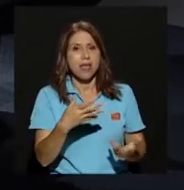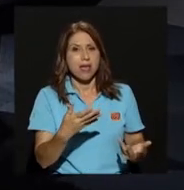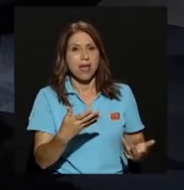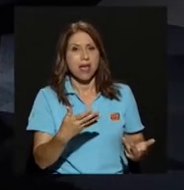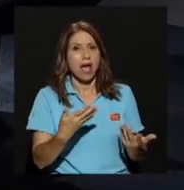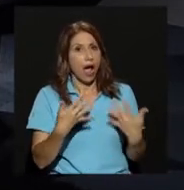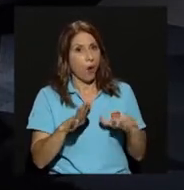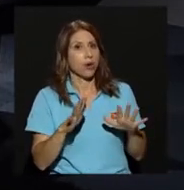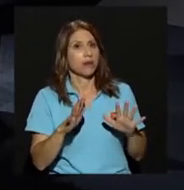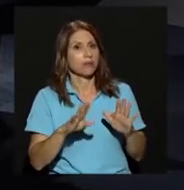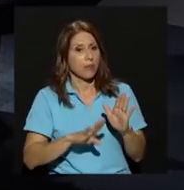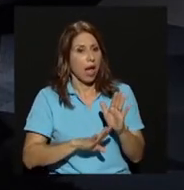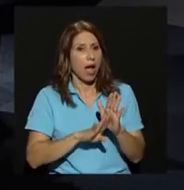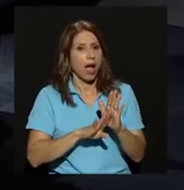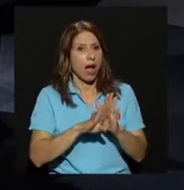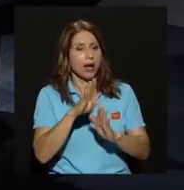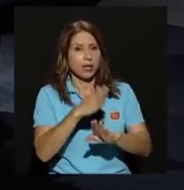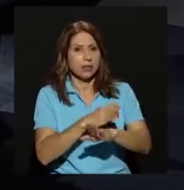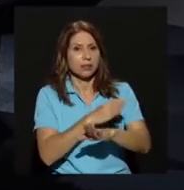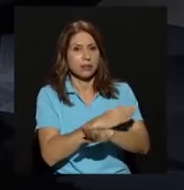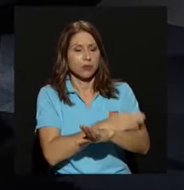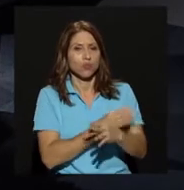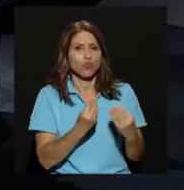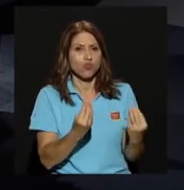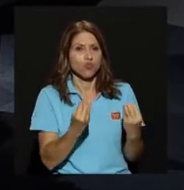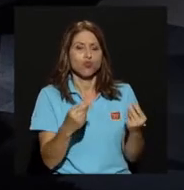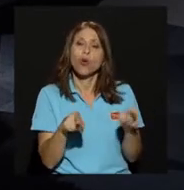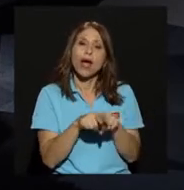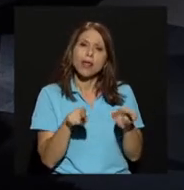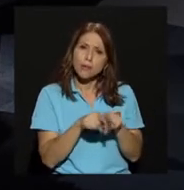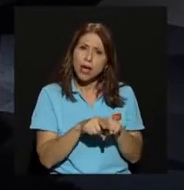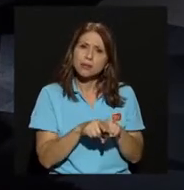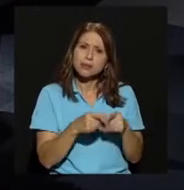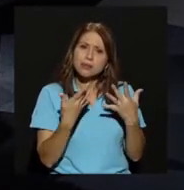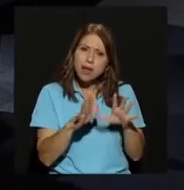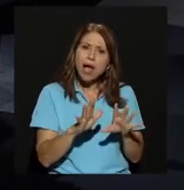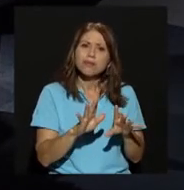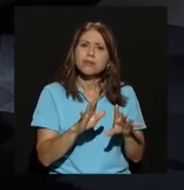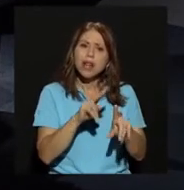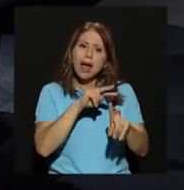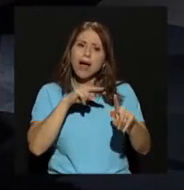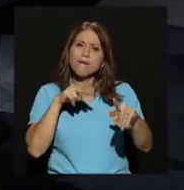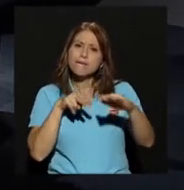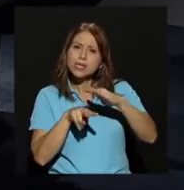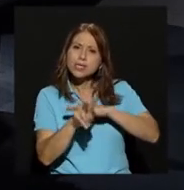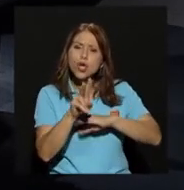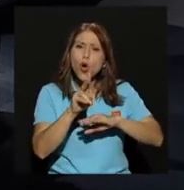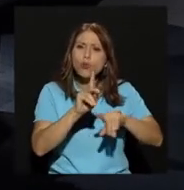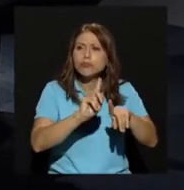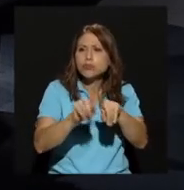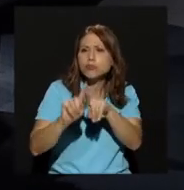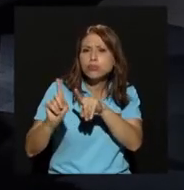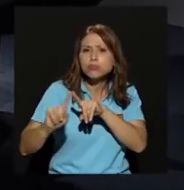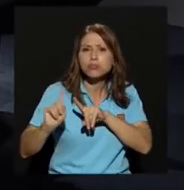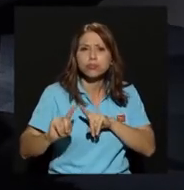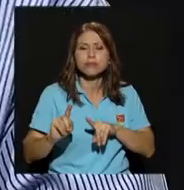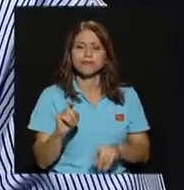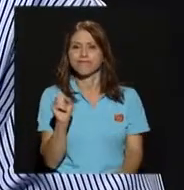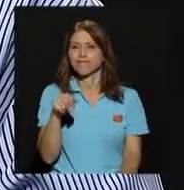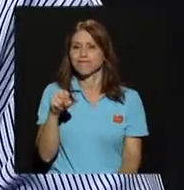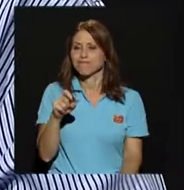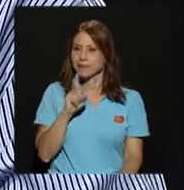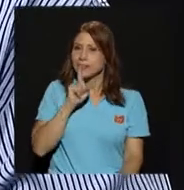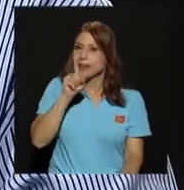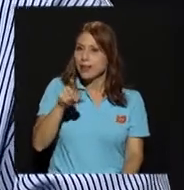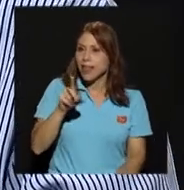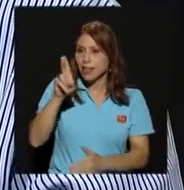Ha crecido mucho, y entonces, y además se ha diversificado la visión. Sí, en realidad la